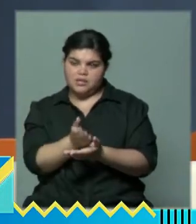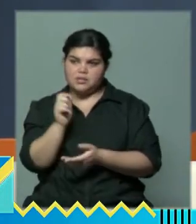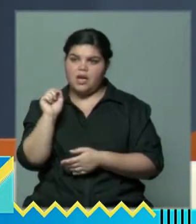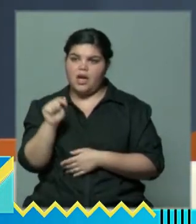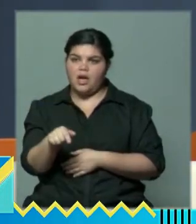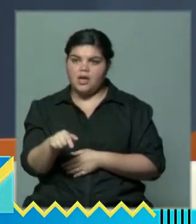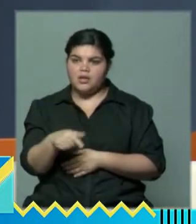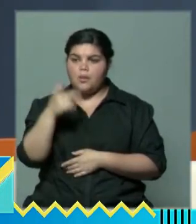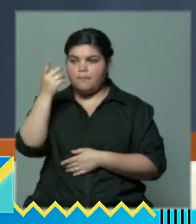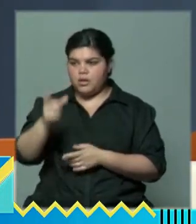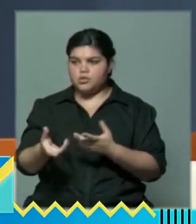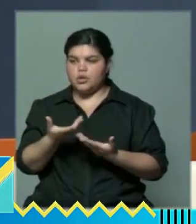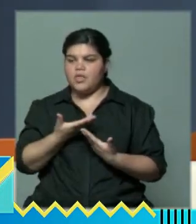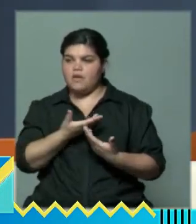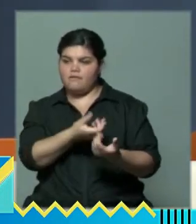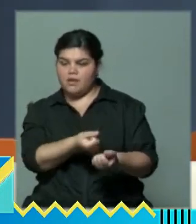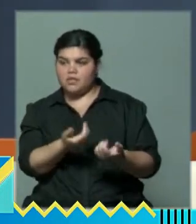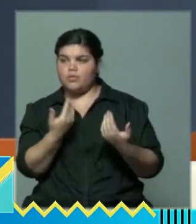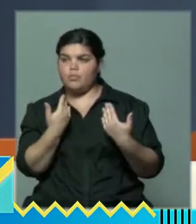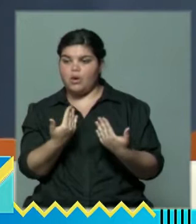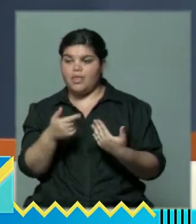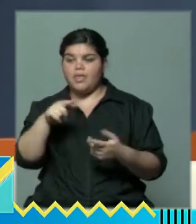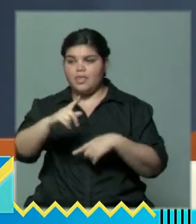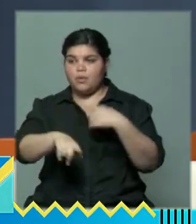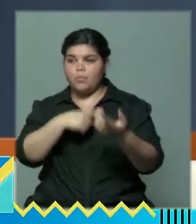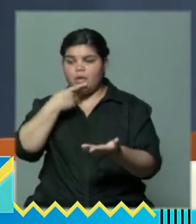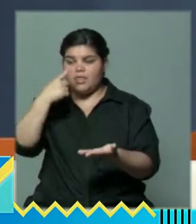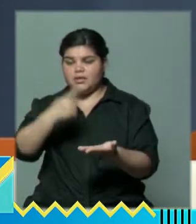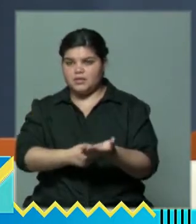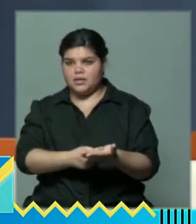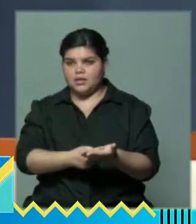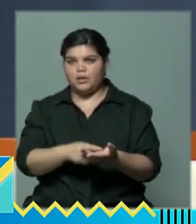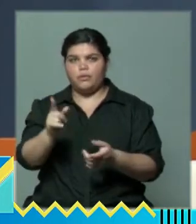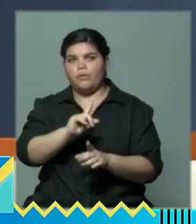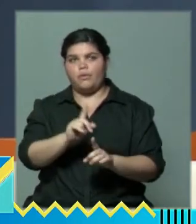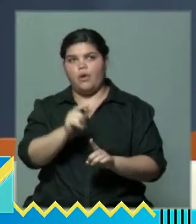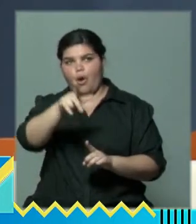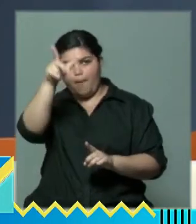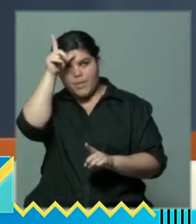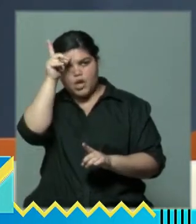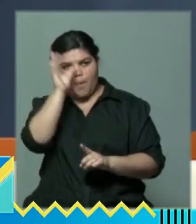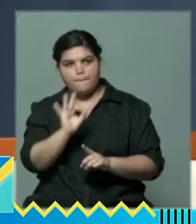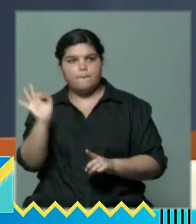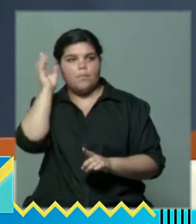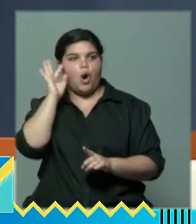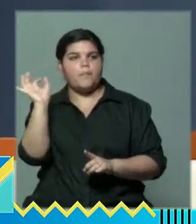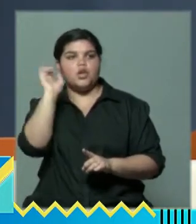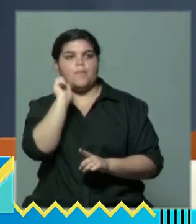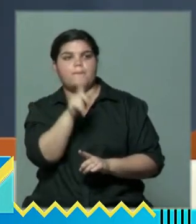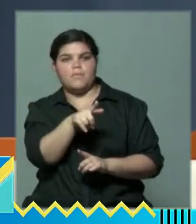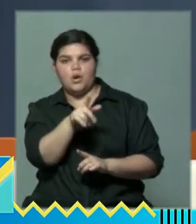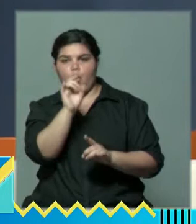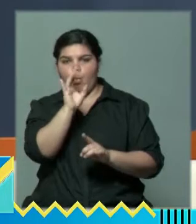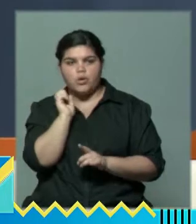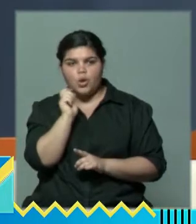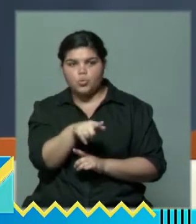tiene derecho a defenderse, y ahí se va a establecer la sanción. Entonces no es que quede a criterio del policía aplicar el arresto, queda a criterio